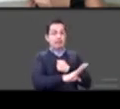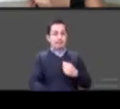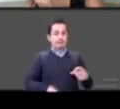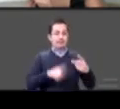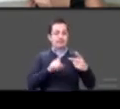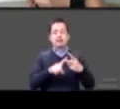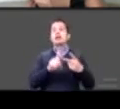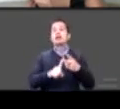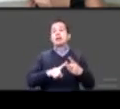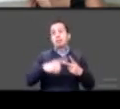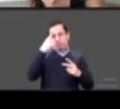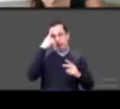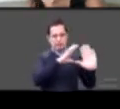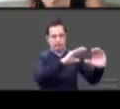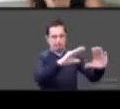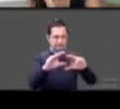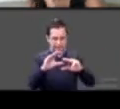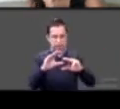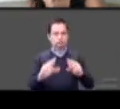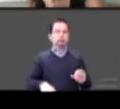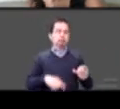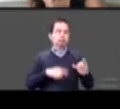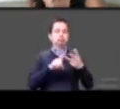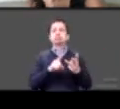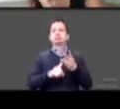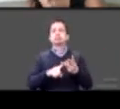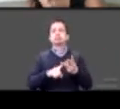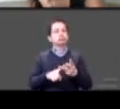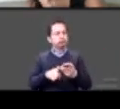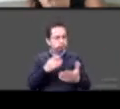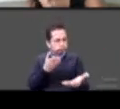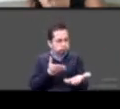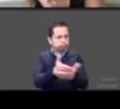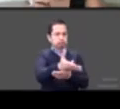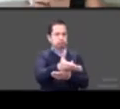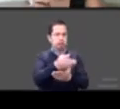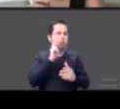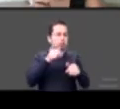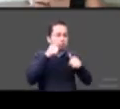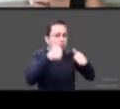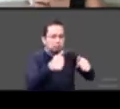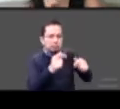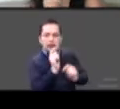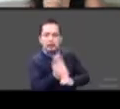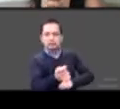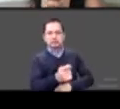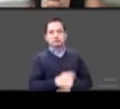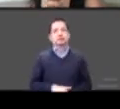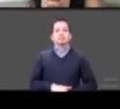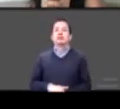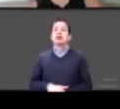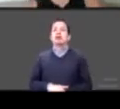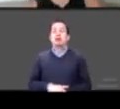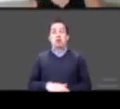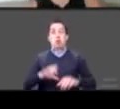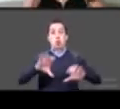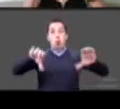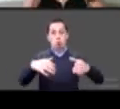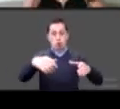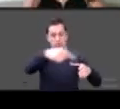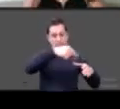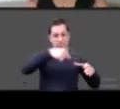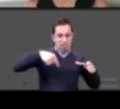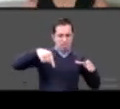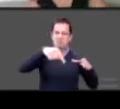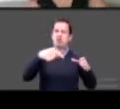intervención. Es importante para mí resaltar que todos los miembros de la comunidad han puesto